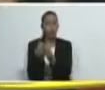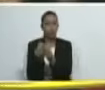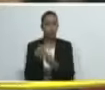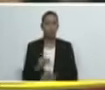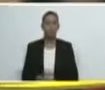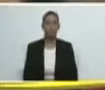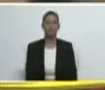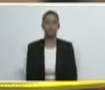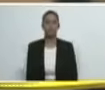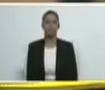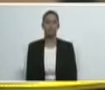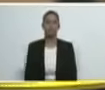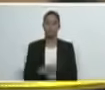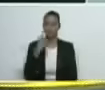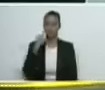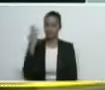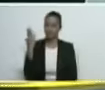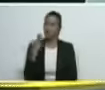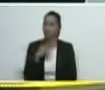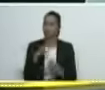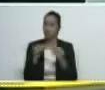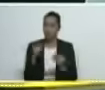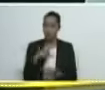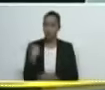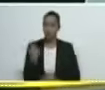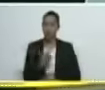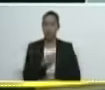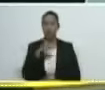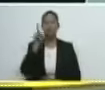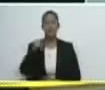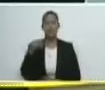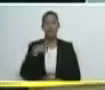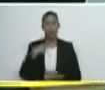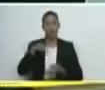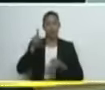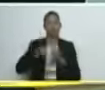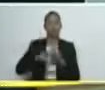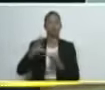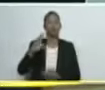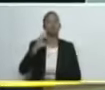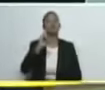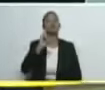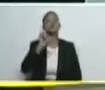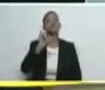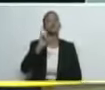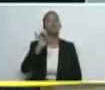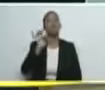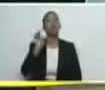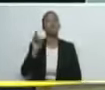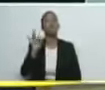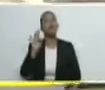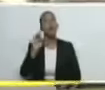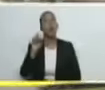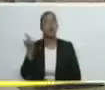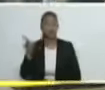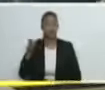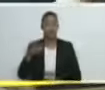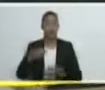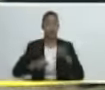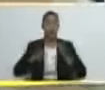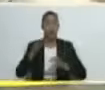Y todos nosotros. Doctora Cilia Flores, abogada de los militares patriotas.